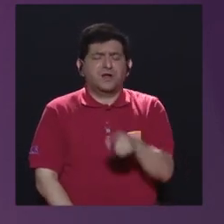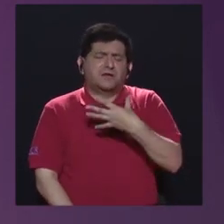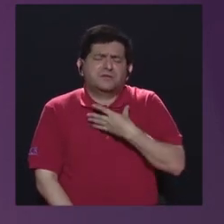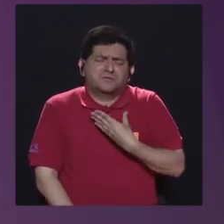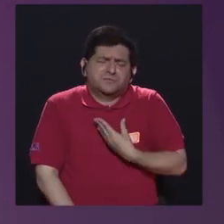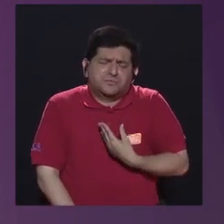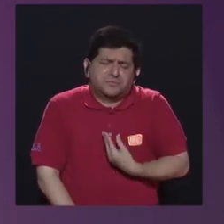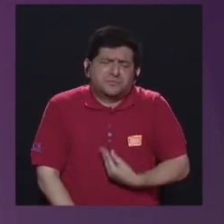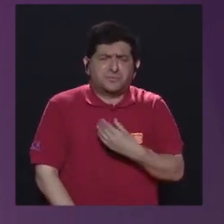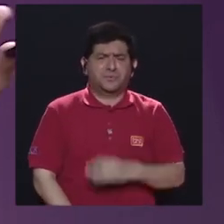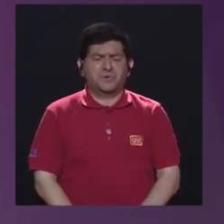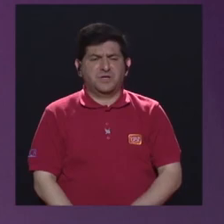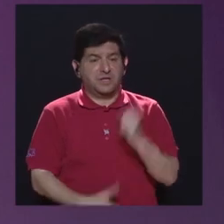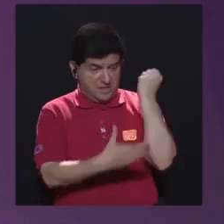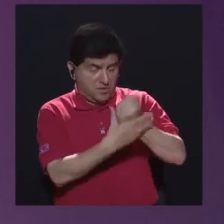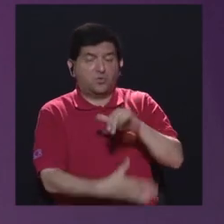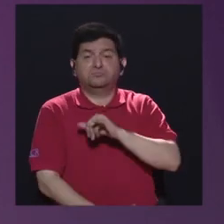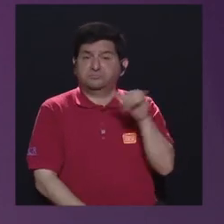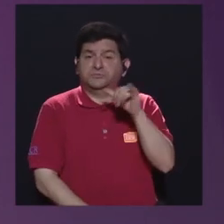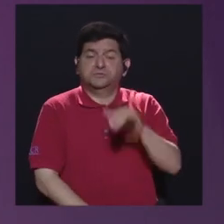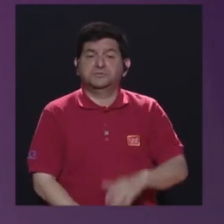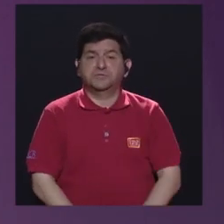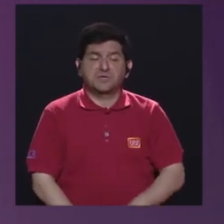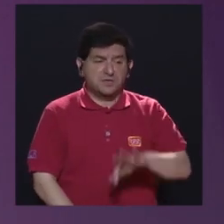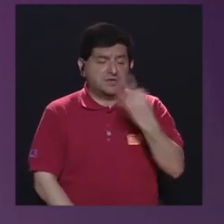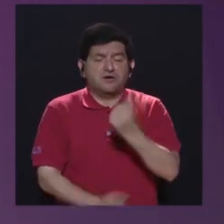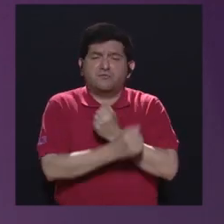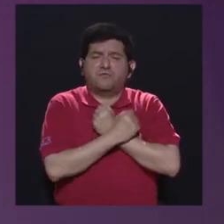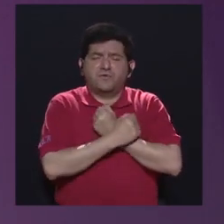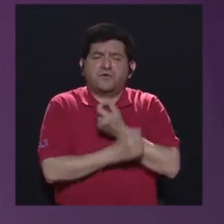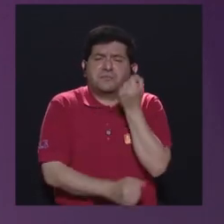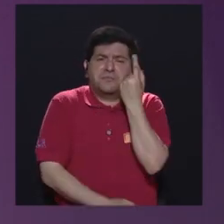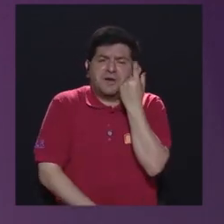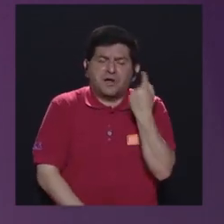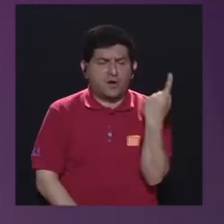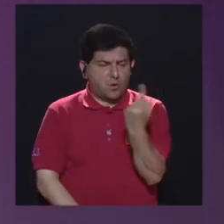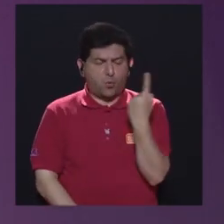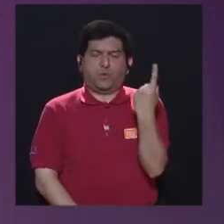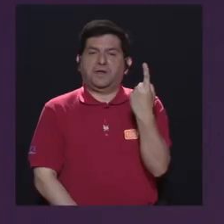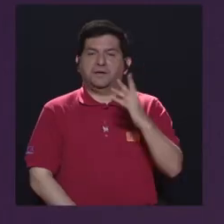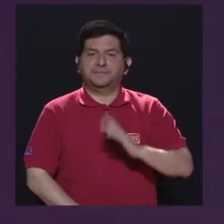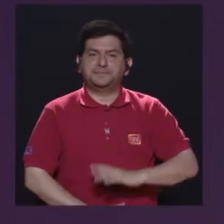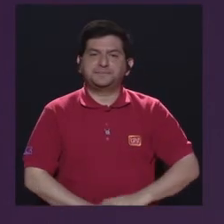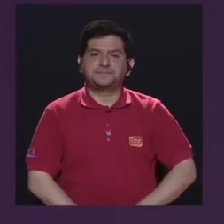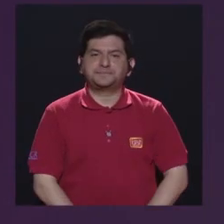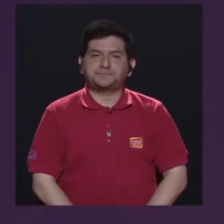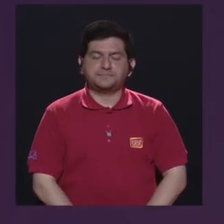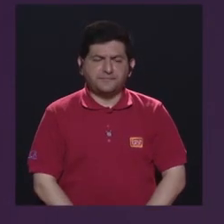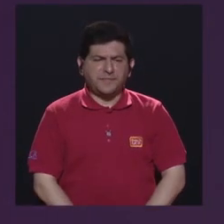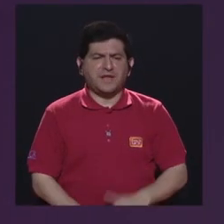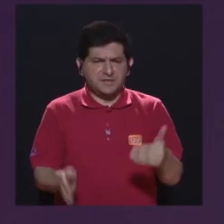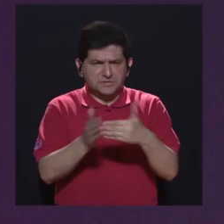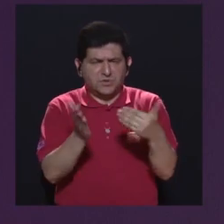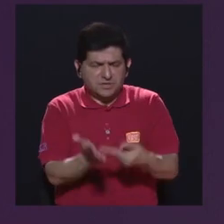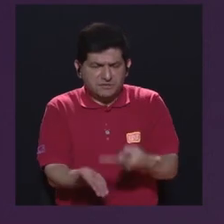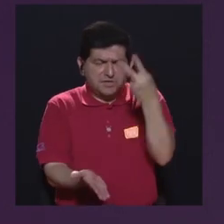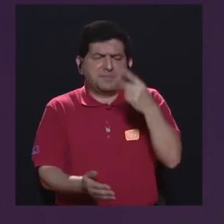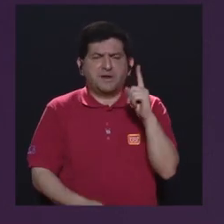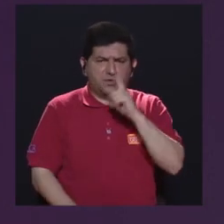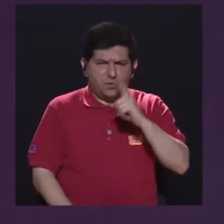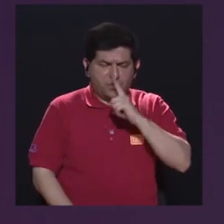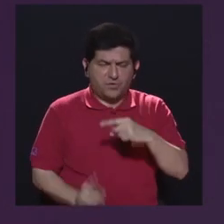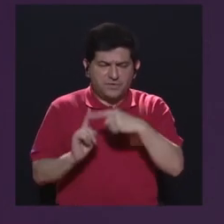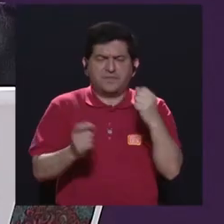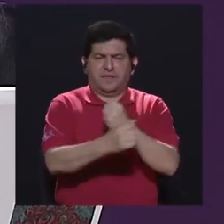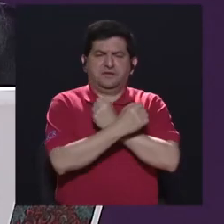y es muy homicida también la forma de amor que se entiende como la única. Entonces, reivindicar el ejercicio de la prostitución desde